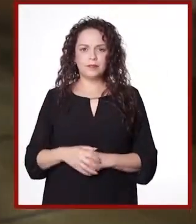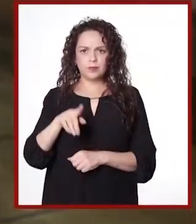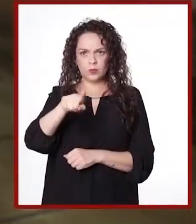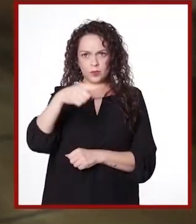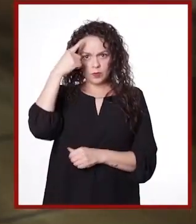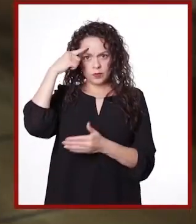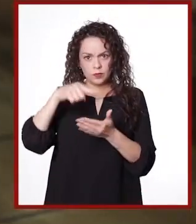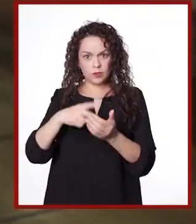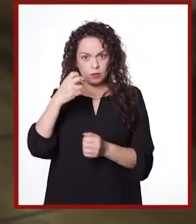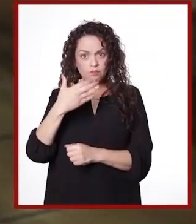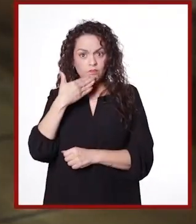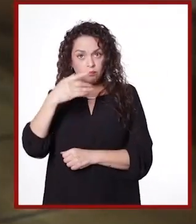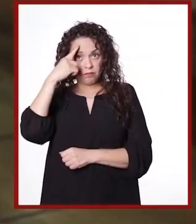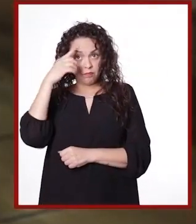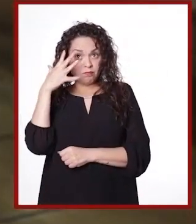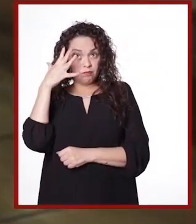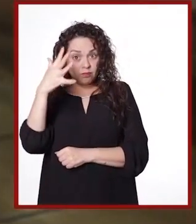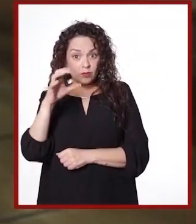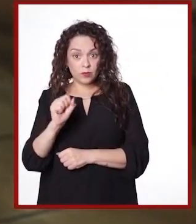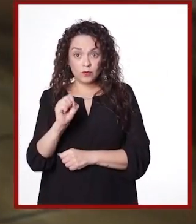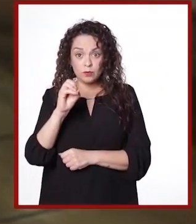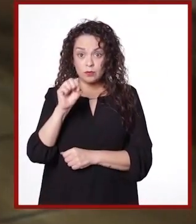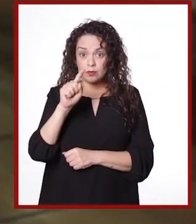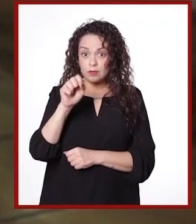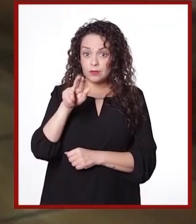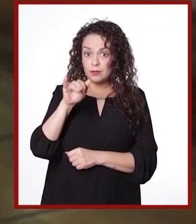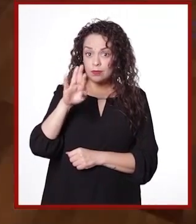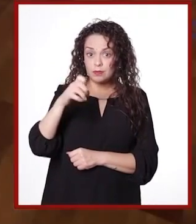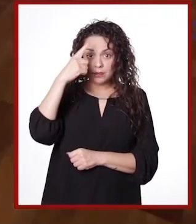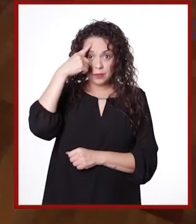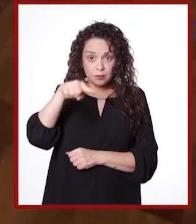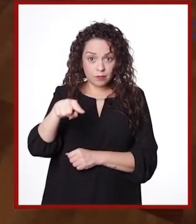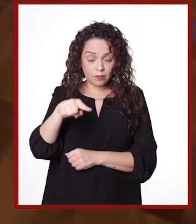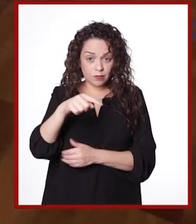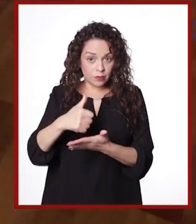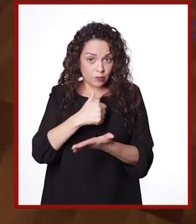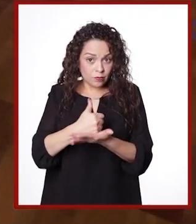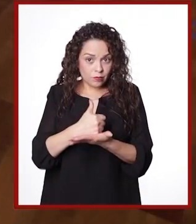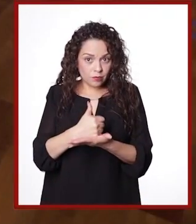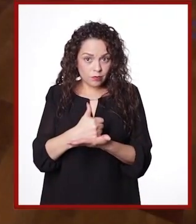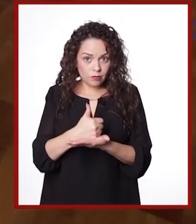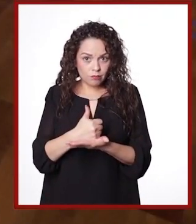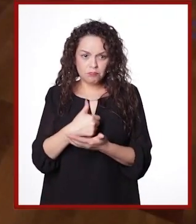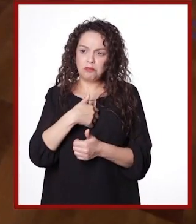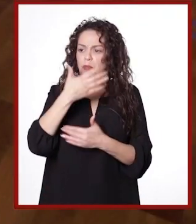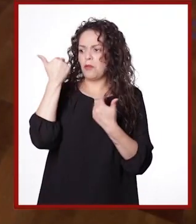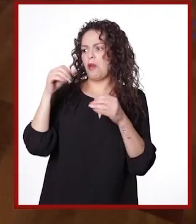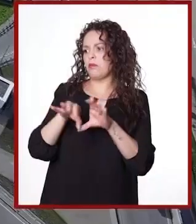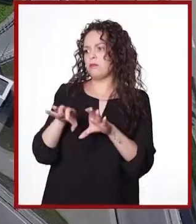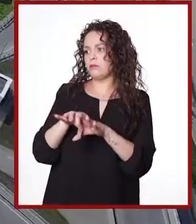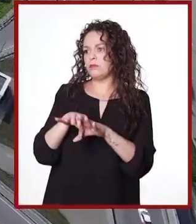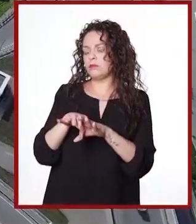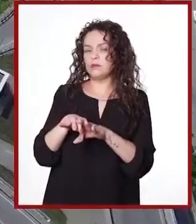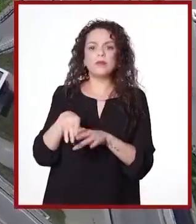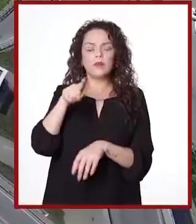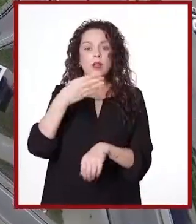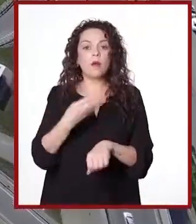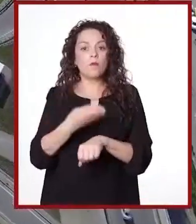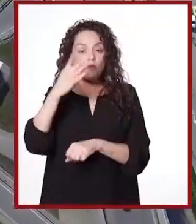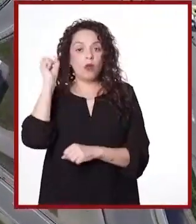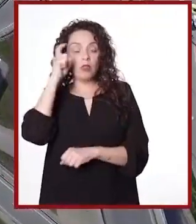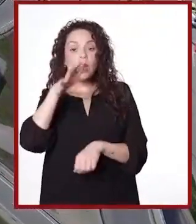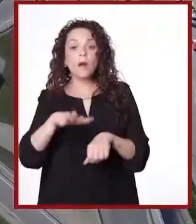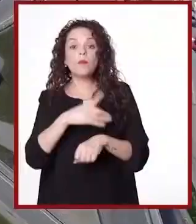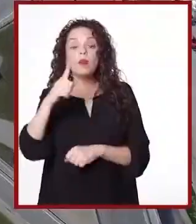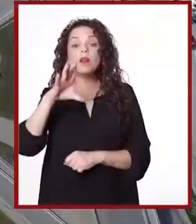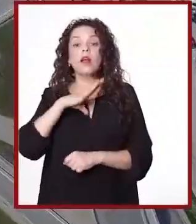sostenible? Pues no sé cómo tendría que ser una ciudad sostenible para el futuro. Es algo muy complejo, porque tienes que pensar que es algo que